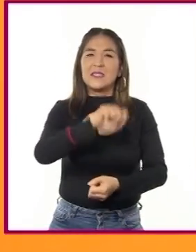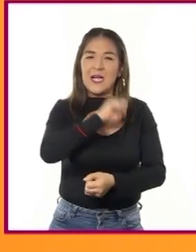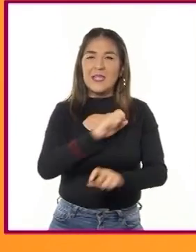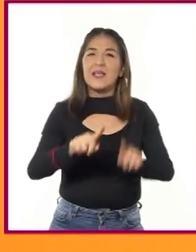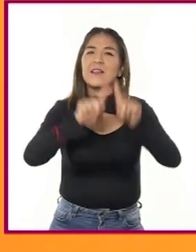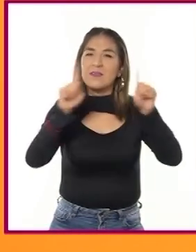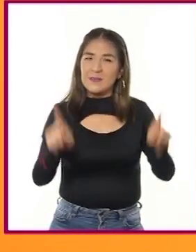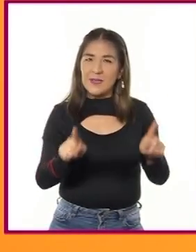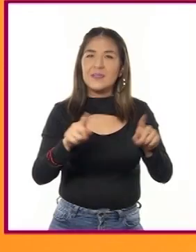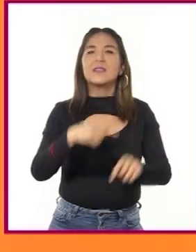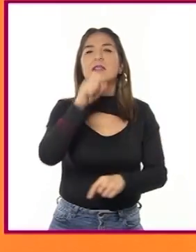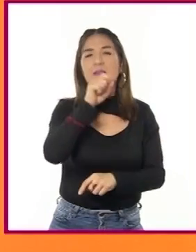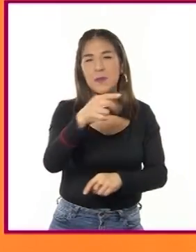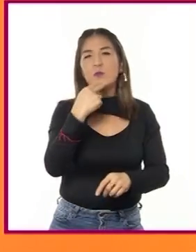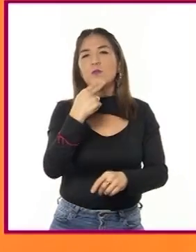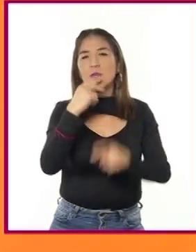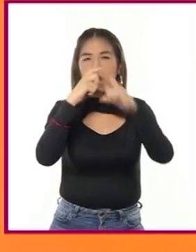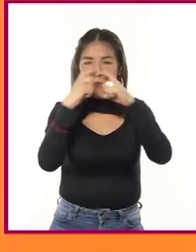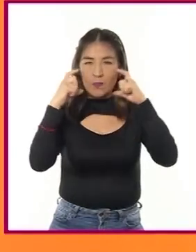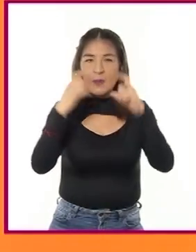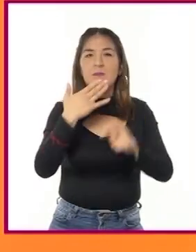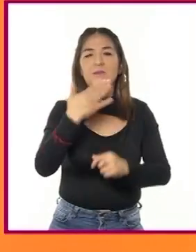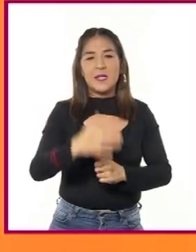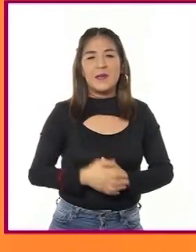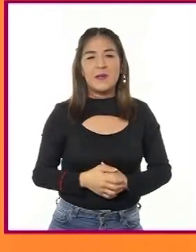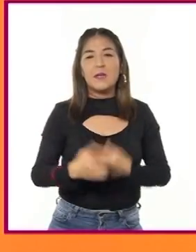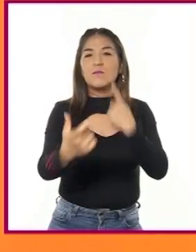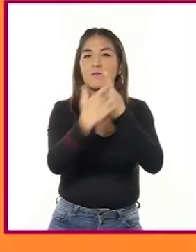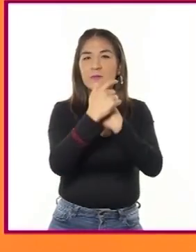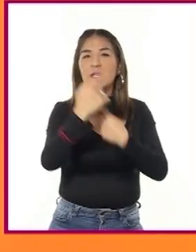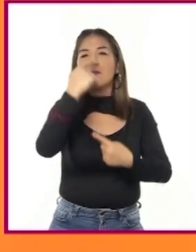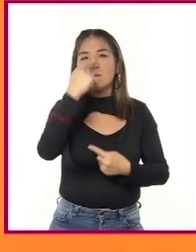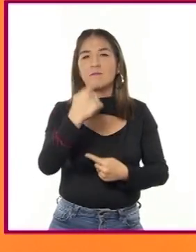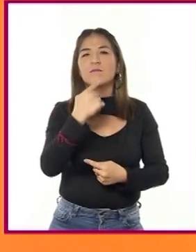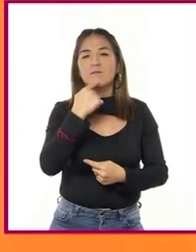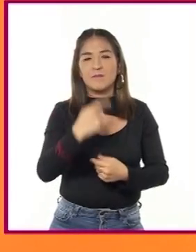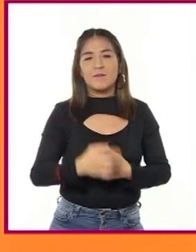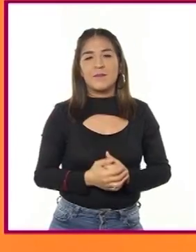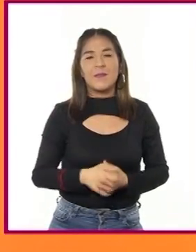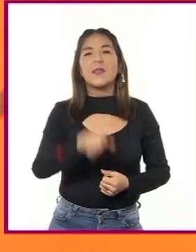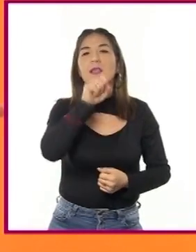distancia y usar cubrebocas de forma correcta, es decir, cubriendo nariz y boca,